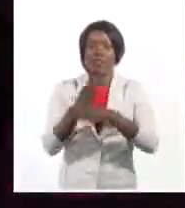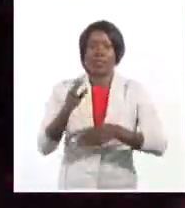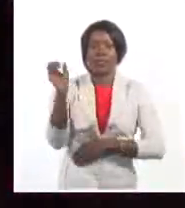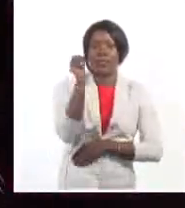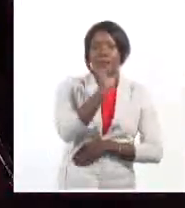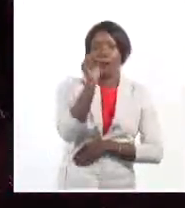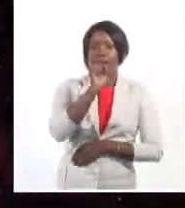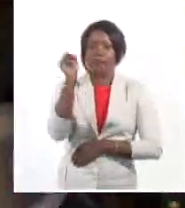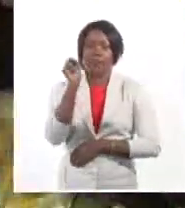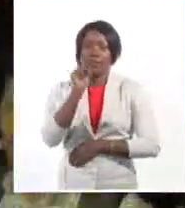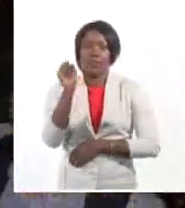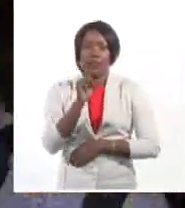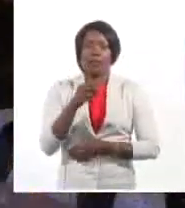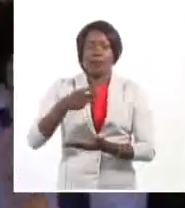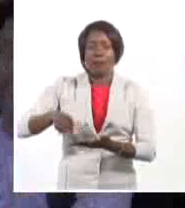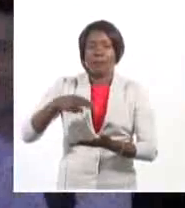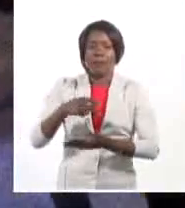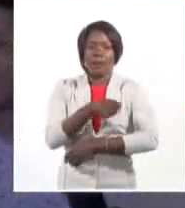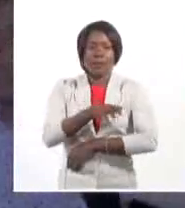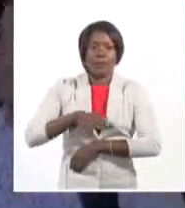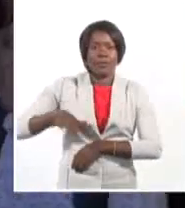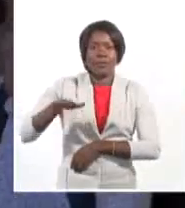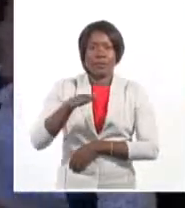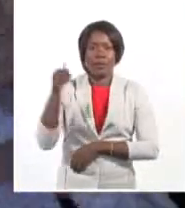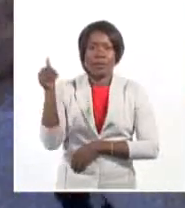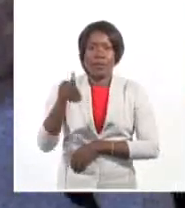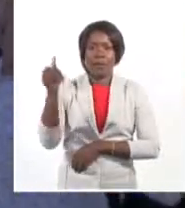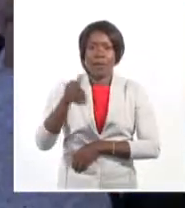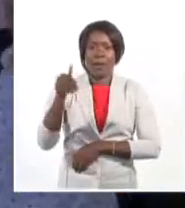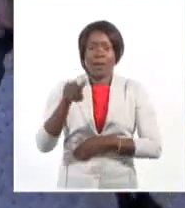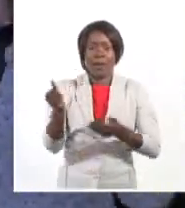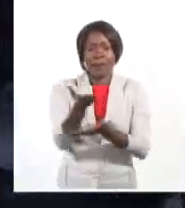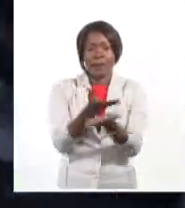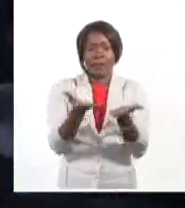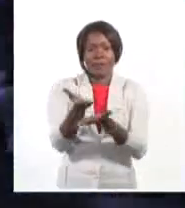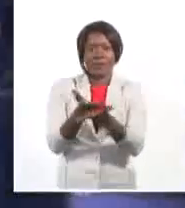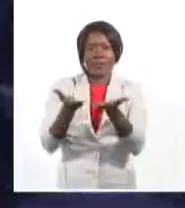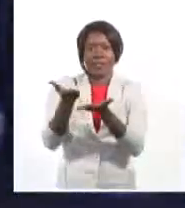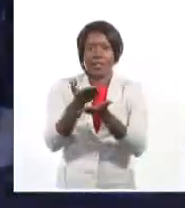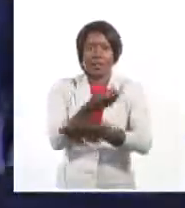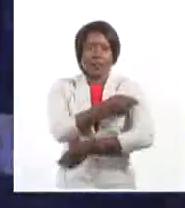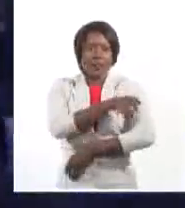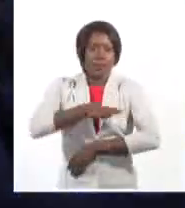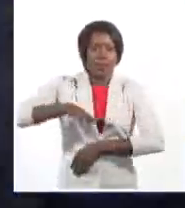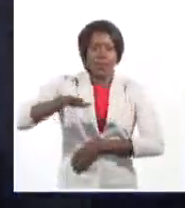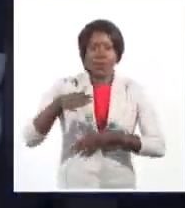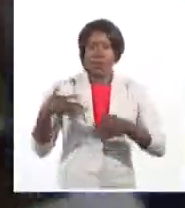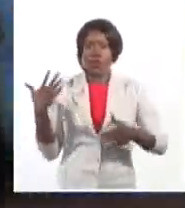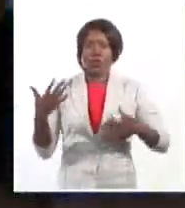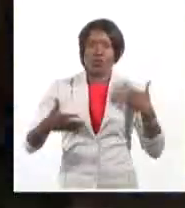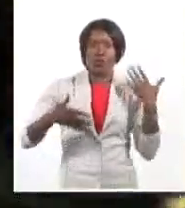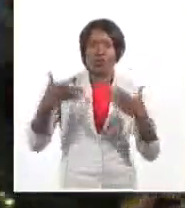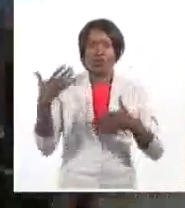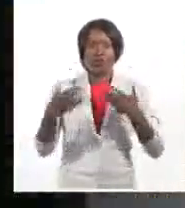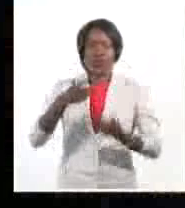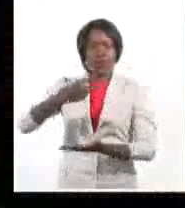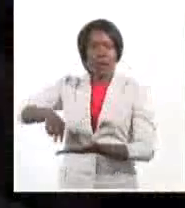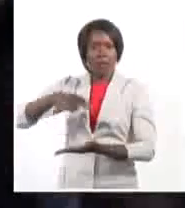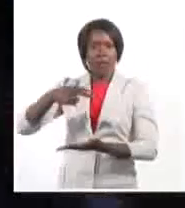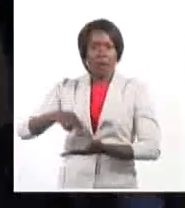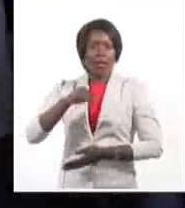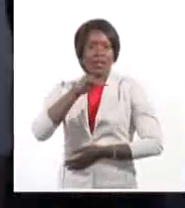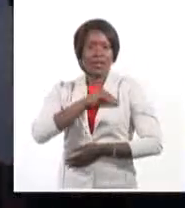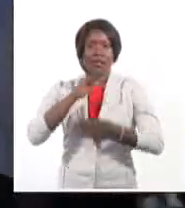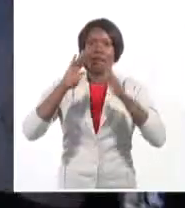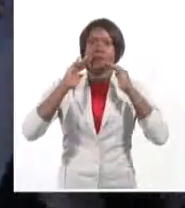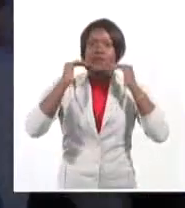Fanguito y Aldecoa de Plaza de la Revolución, donde tradicionalmente han disfrutado de la música de Leonel Limonta y